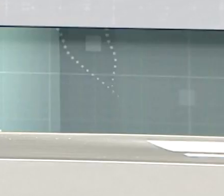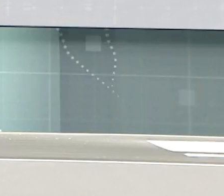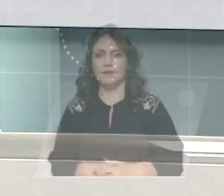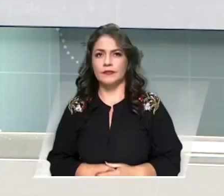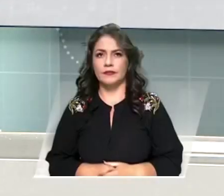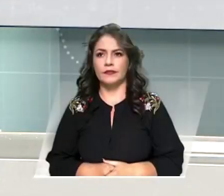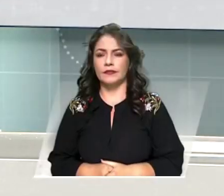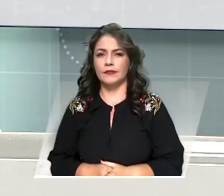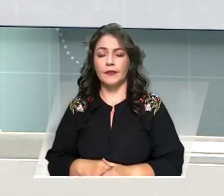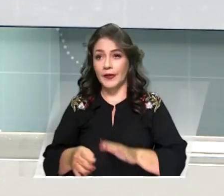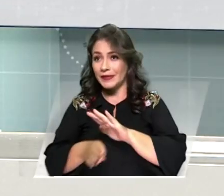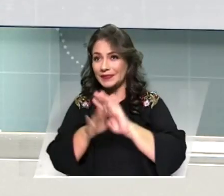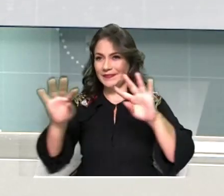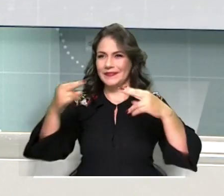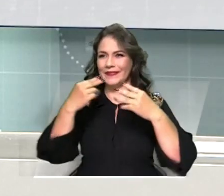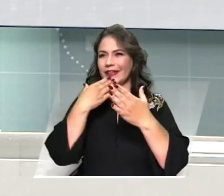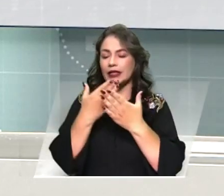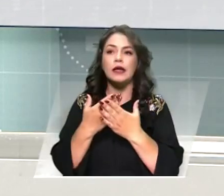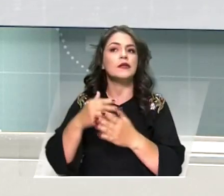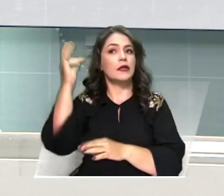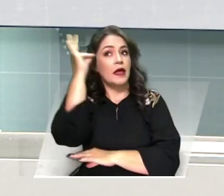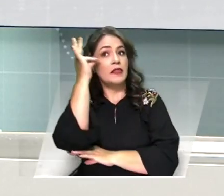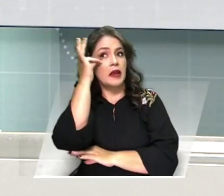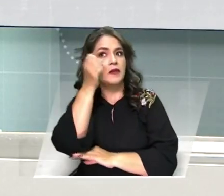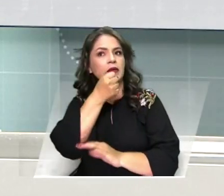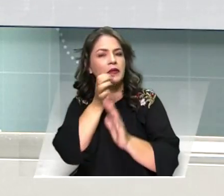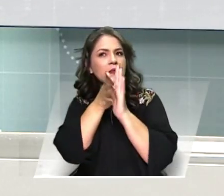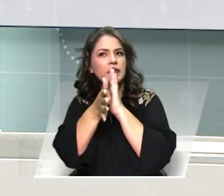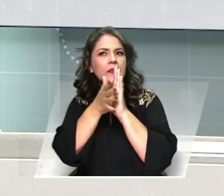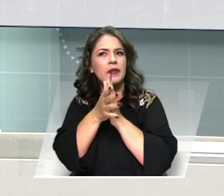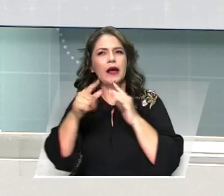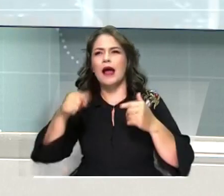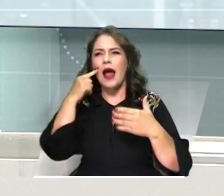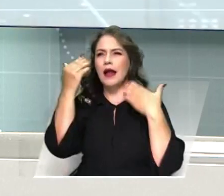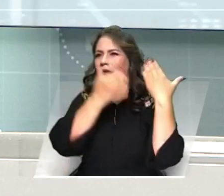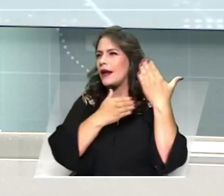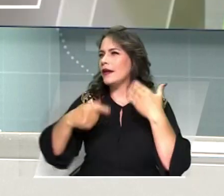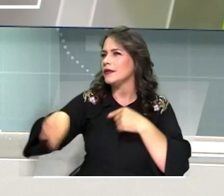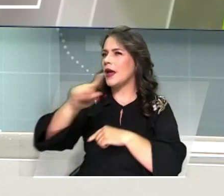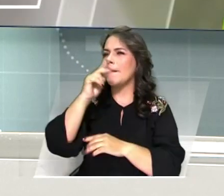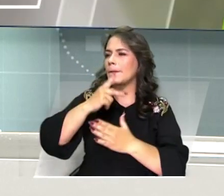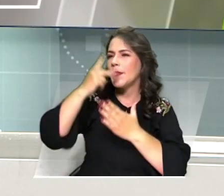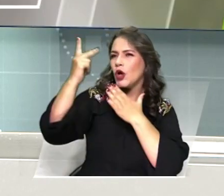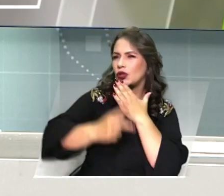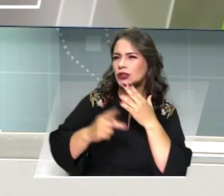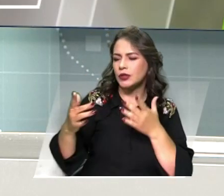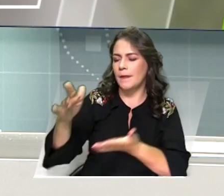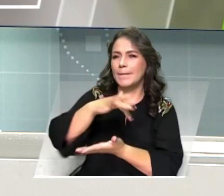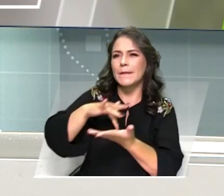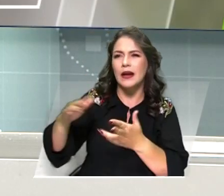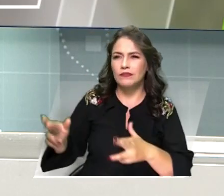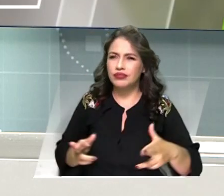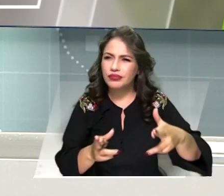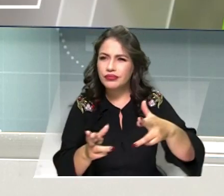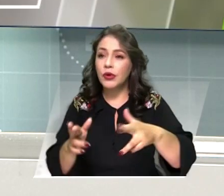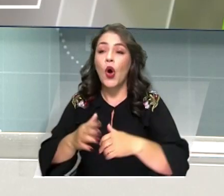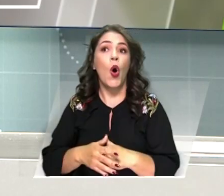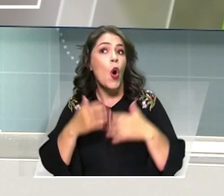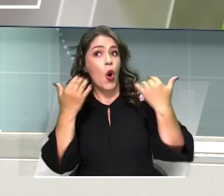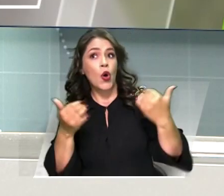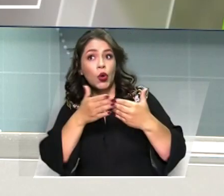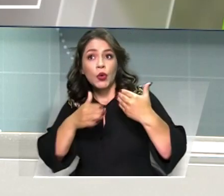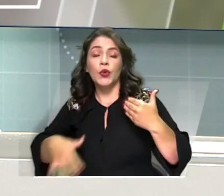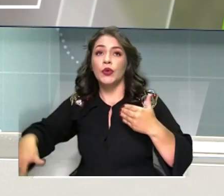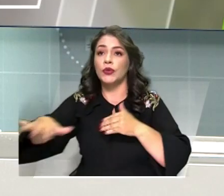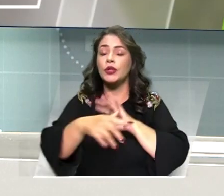La Oficina de Espacio Público de Antioquia recibió más de 30 solicitudes de estudio para proyectos de parques de ríos municipales. En la actualidad, 12